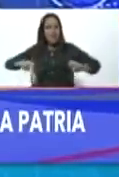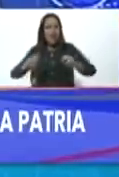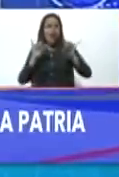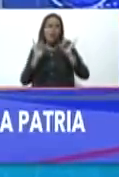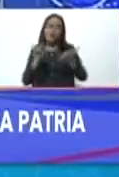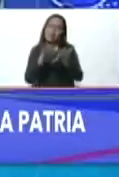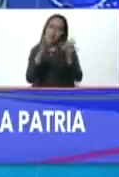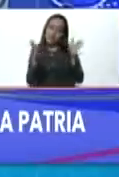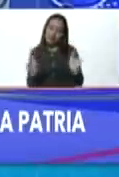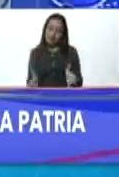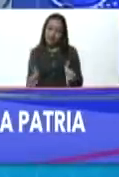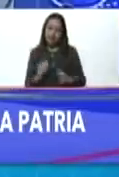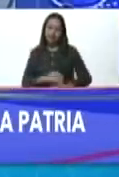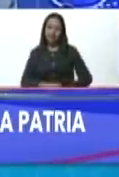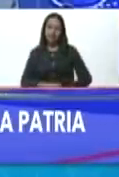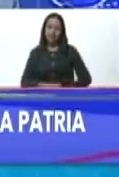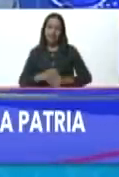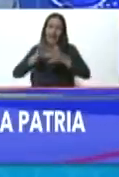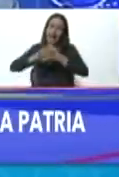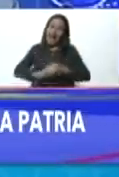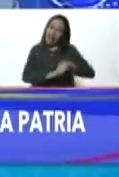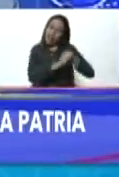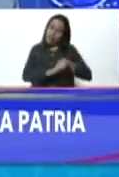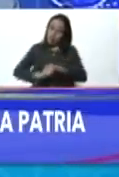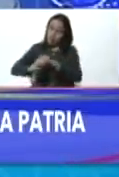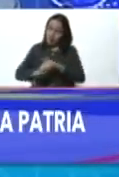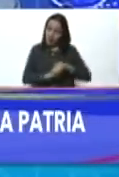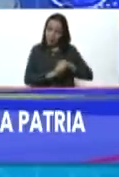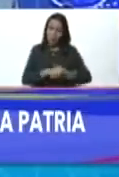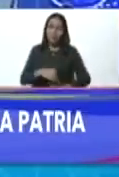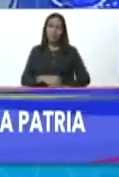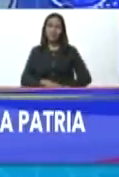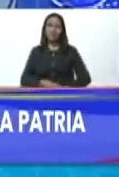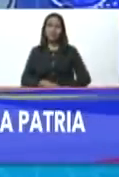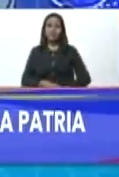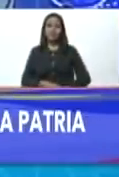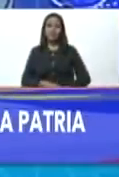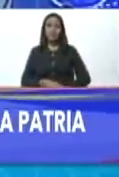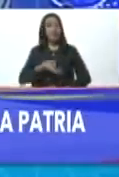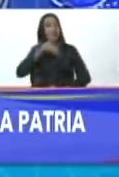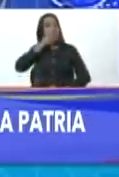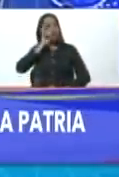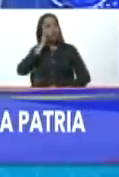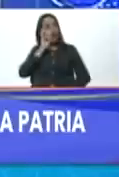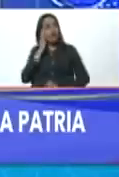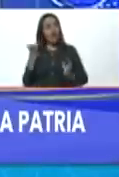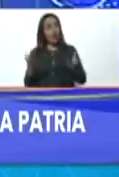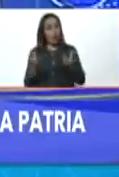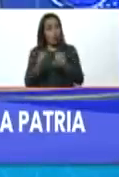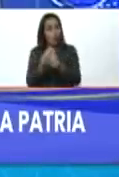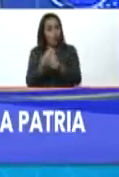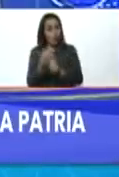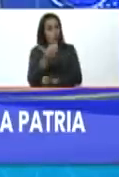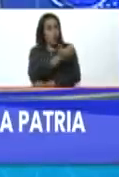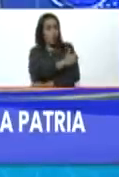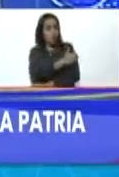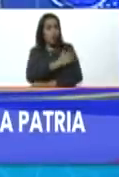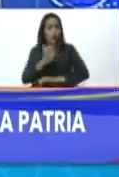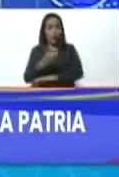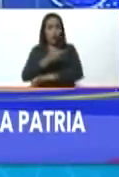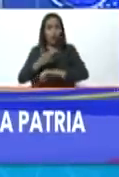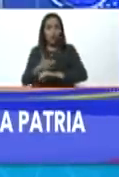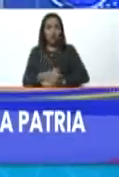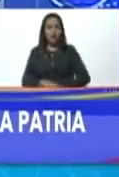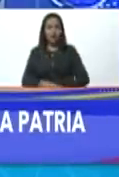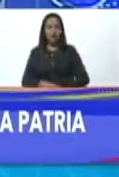mesita, agarraditos de la mano, tomando cafecito juntos y preparando lo